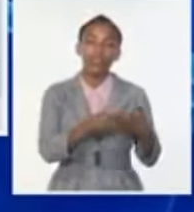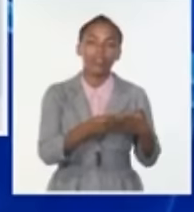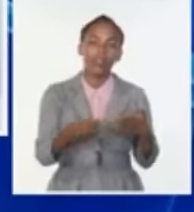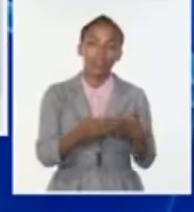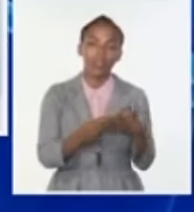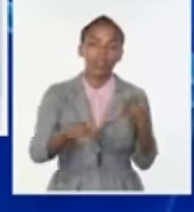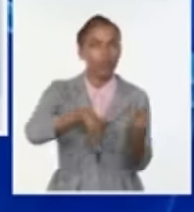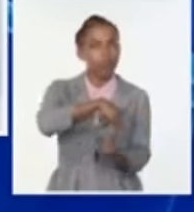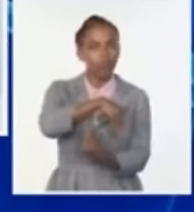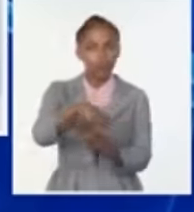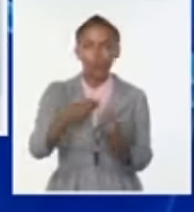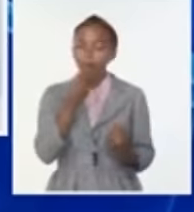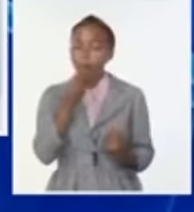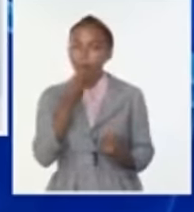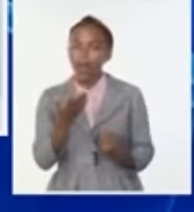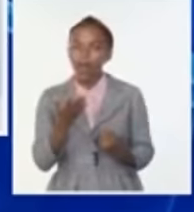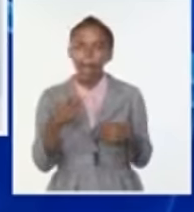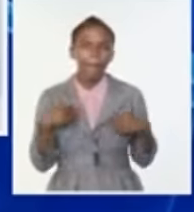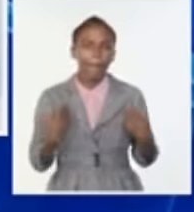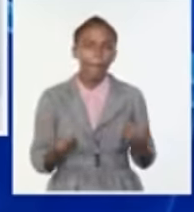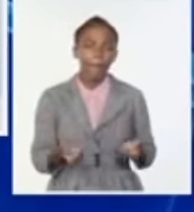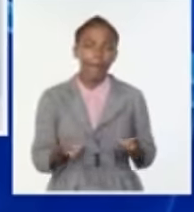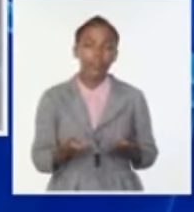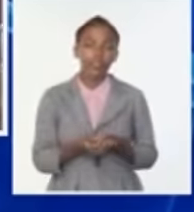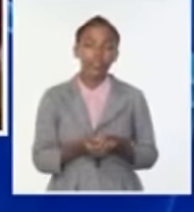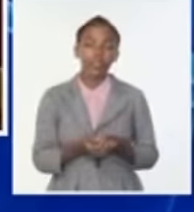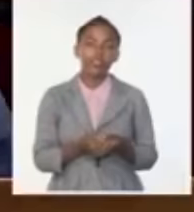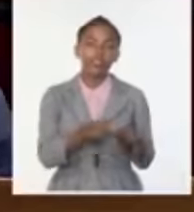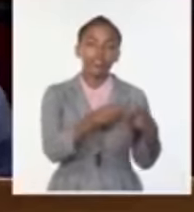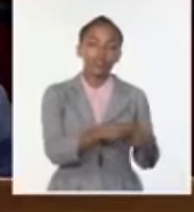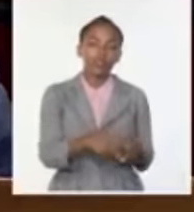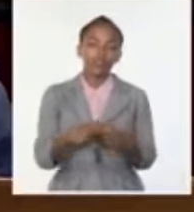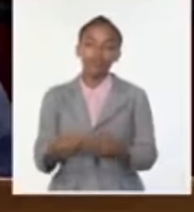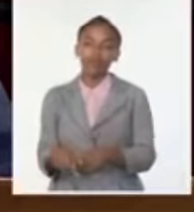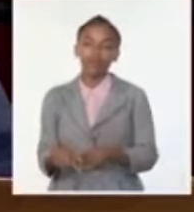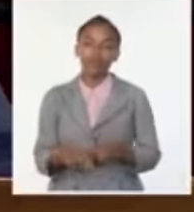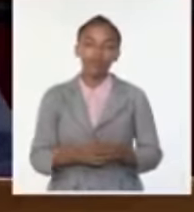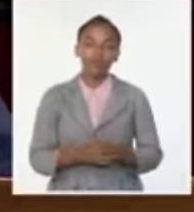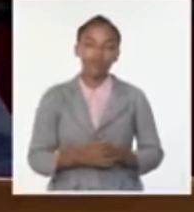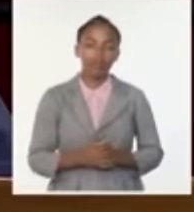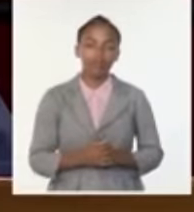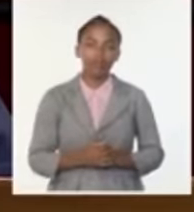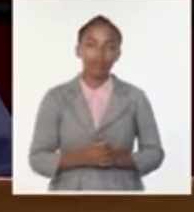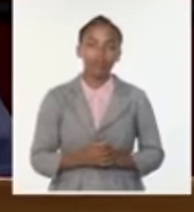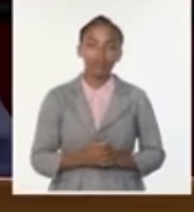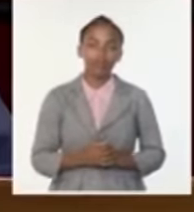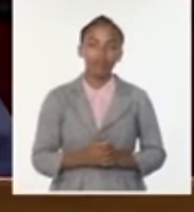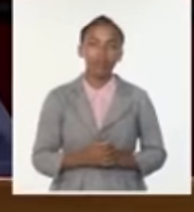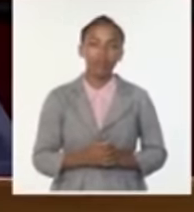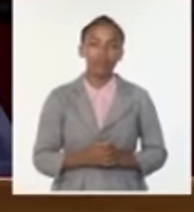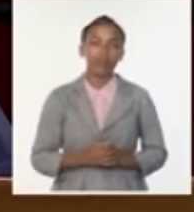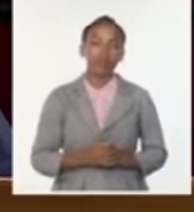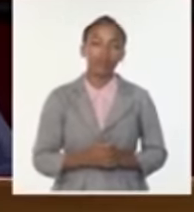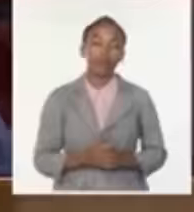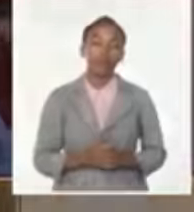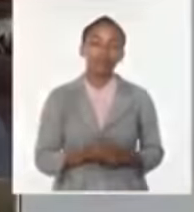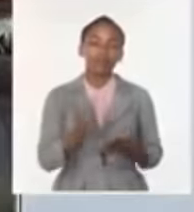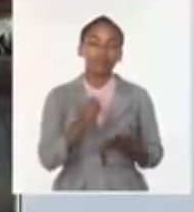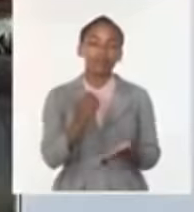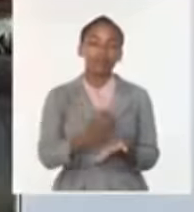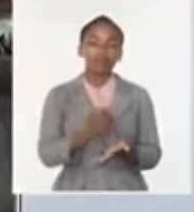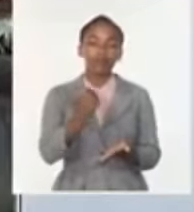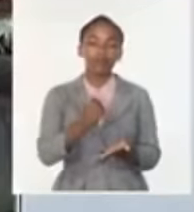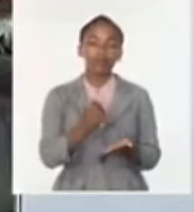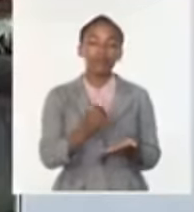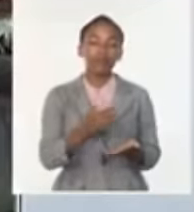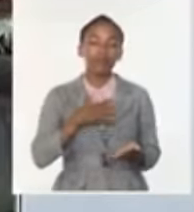pero solo para la reposición dentro del país. Pues sería una oferta más. Autorizar la transmisión de propiedad entre las personas